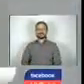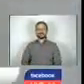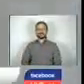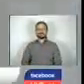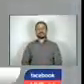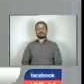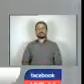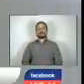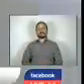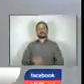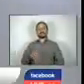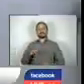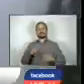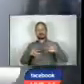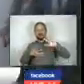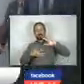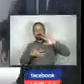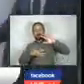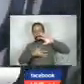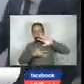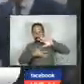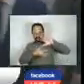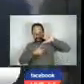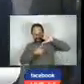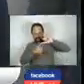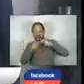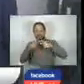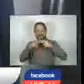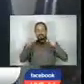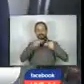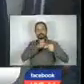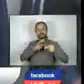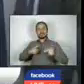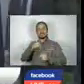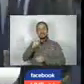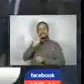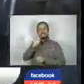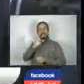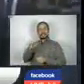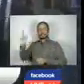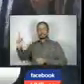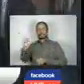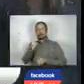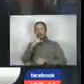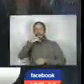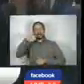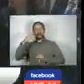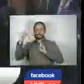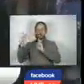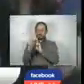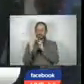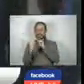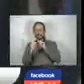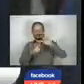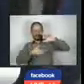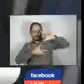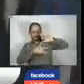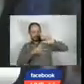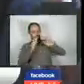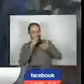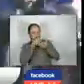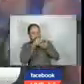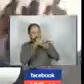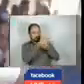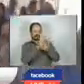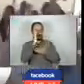A nivel regional, en Nicaragua, el presidente Daniel Ortega recibe al canciller de Rusia, quien realiza una gira por Latinoamérica. Ya